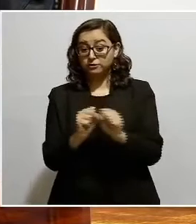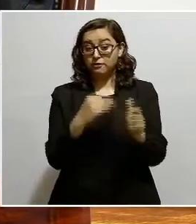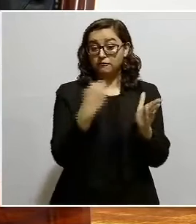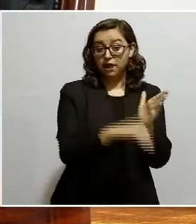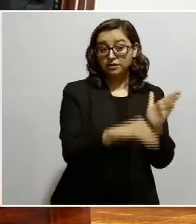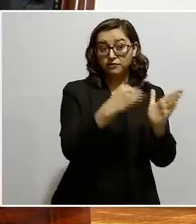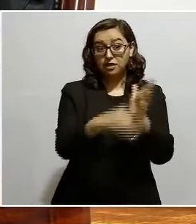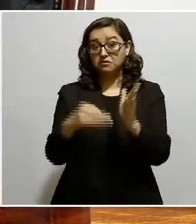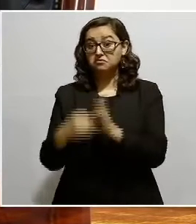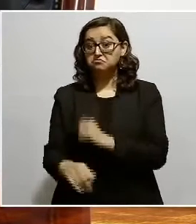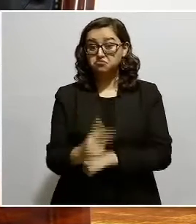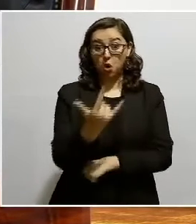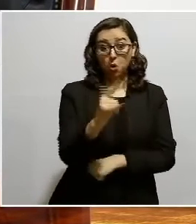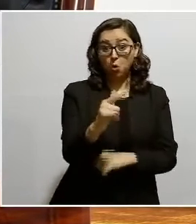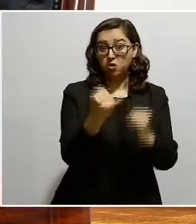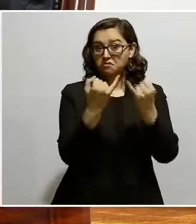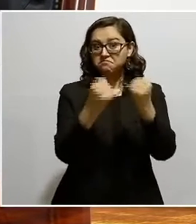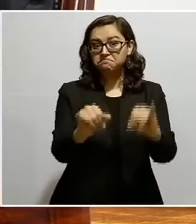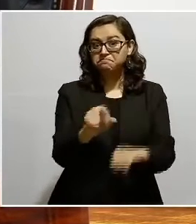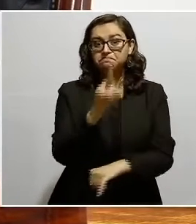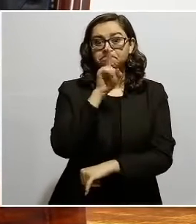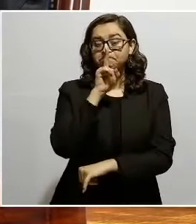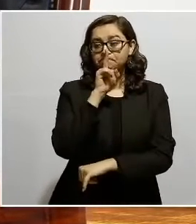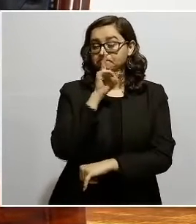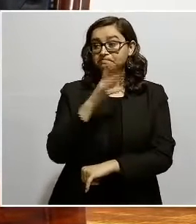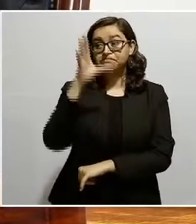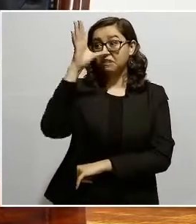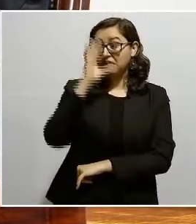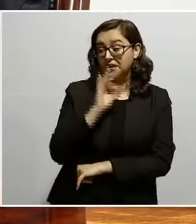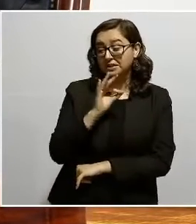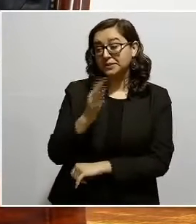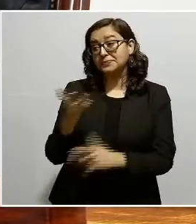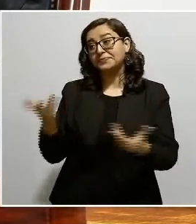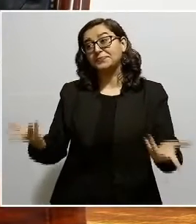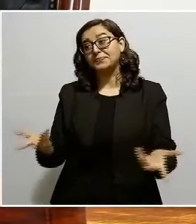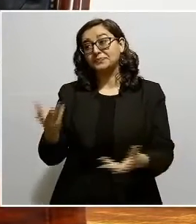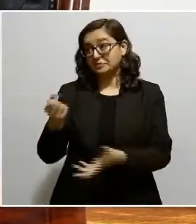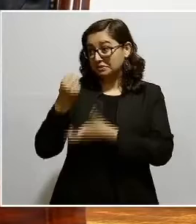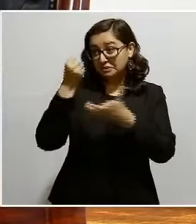junio, ha decidido regresar a la Ciudad de México,